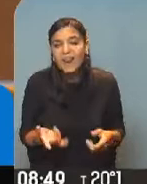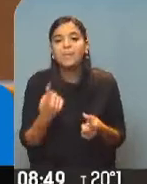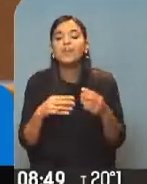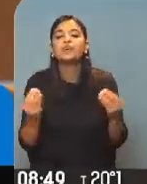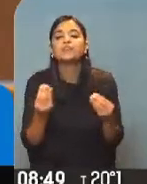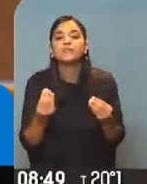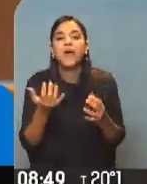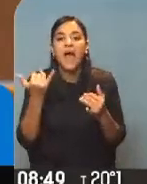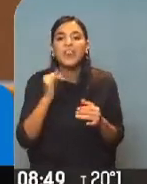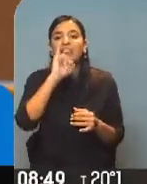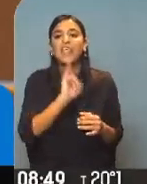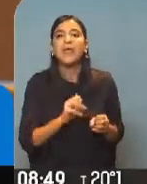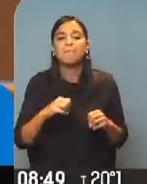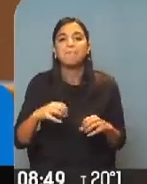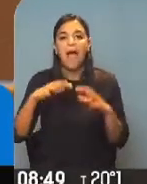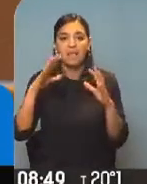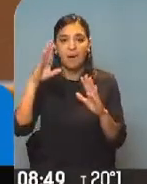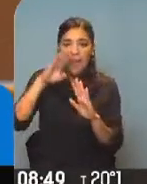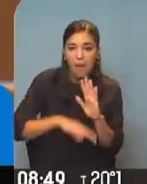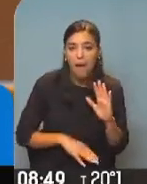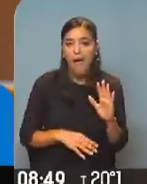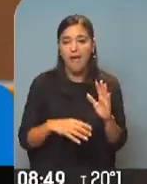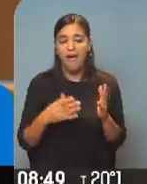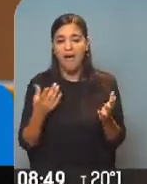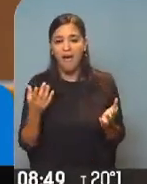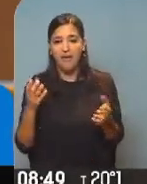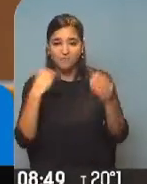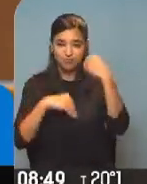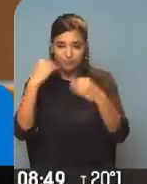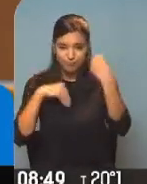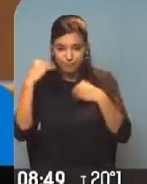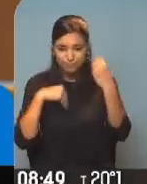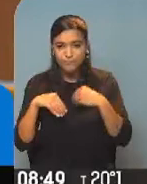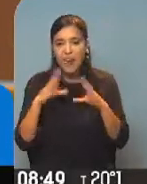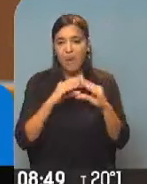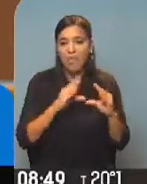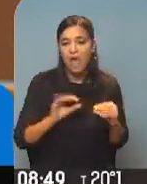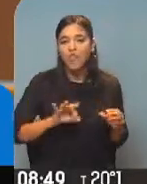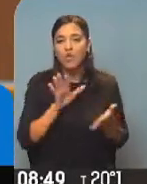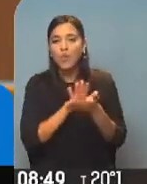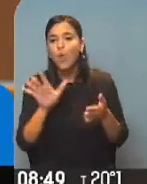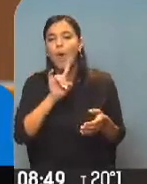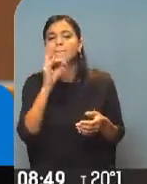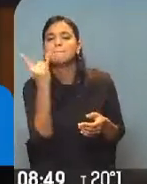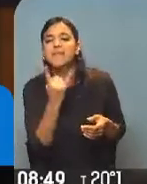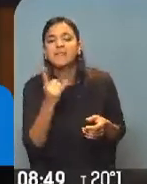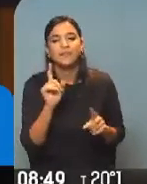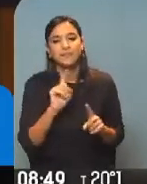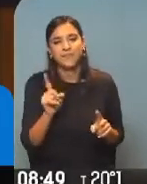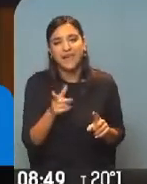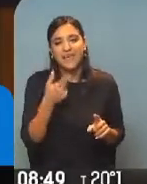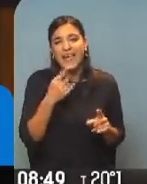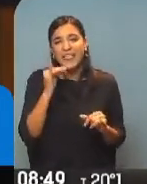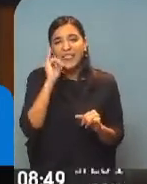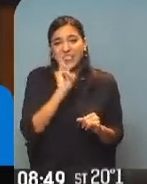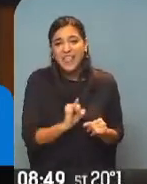hace existen las dietas mágicas para bajar todo lo que ingerimos en navidad y el año nuevo o es mentira no existe la dieta mágica en realidad